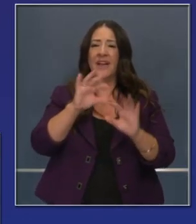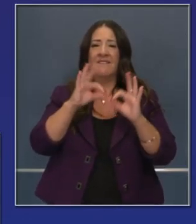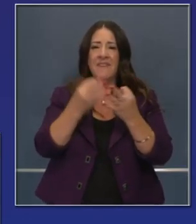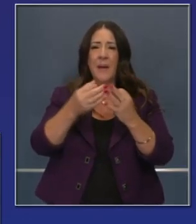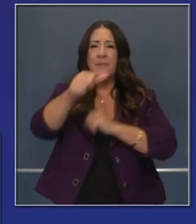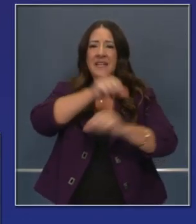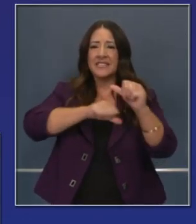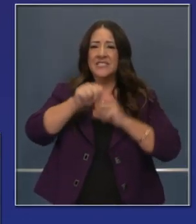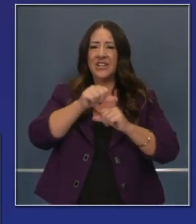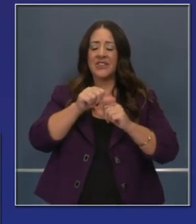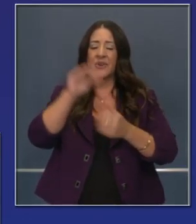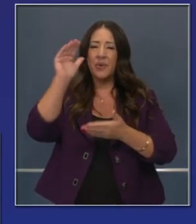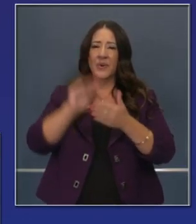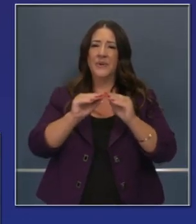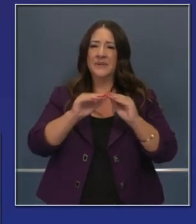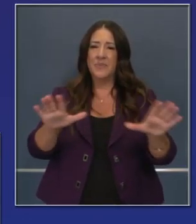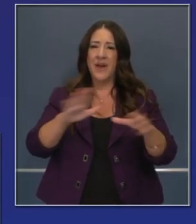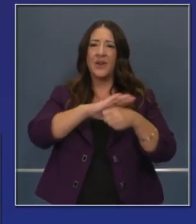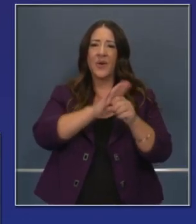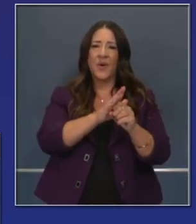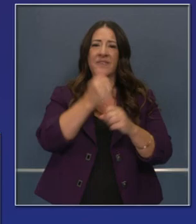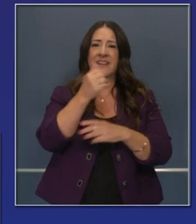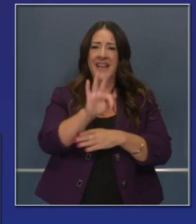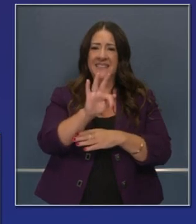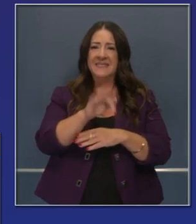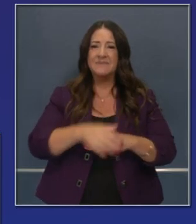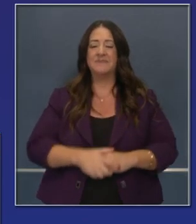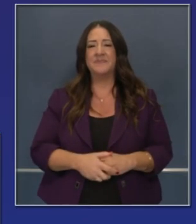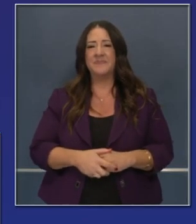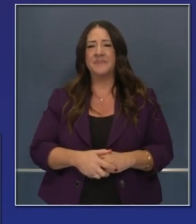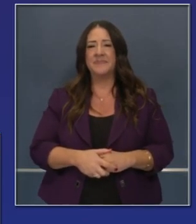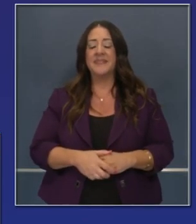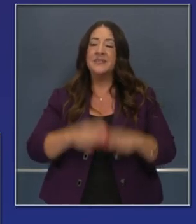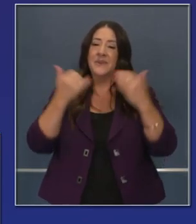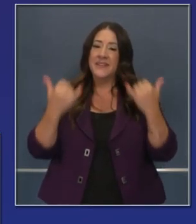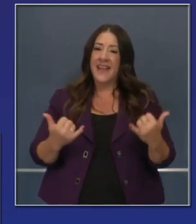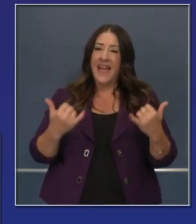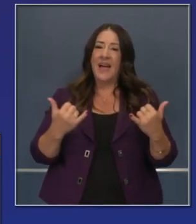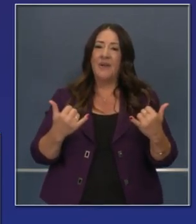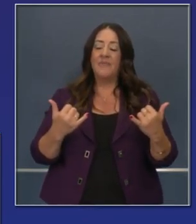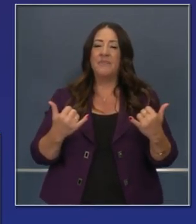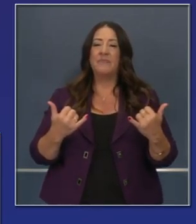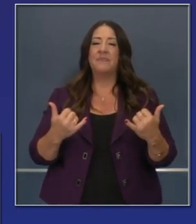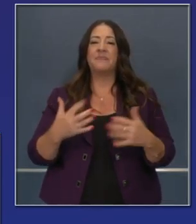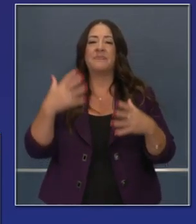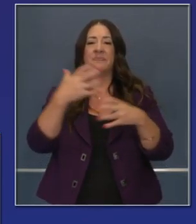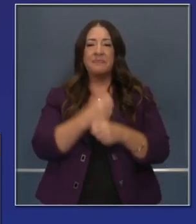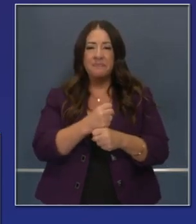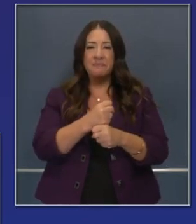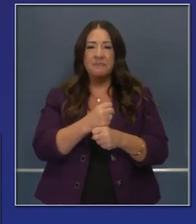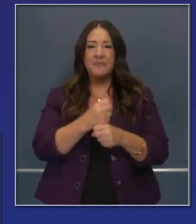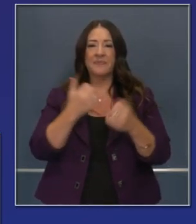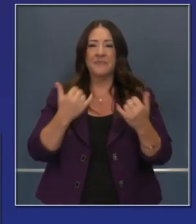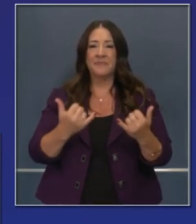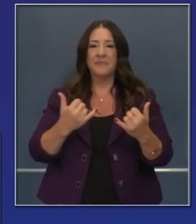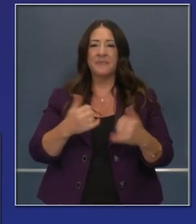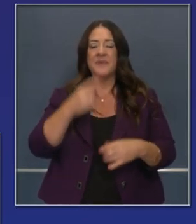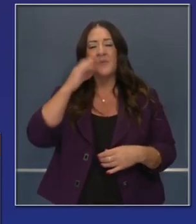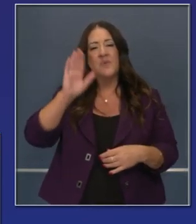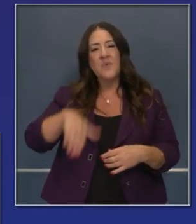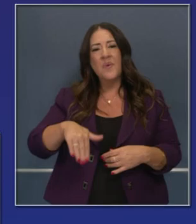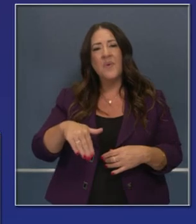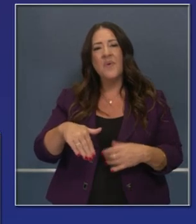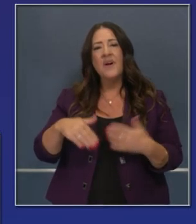de la comunidad, respecto a la propagación de COVID-19. Así que, generalmente, en